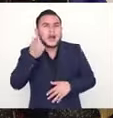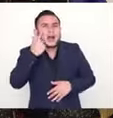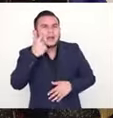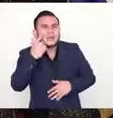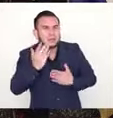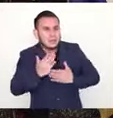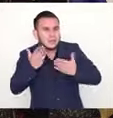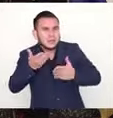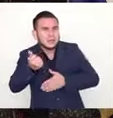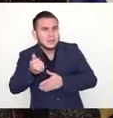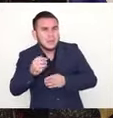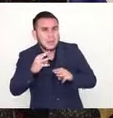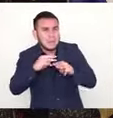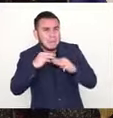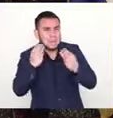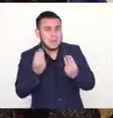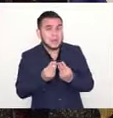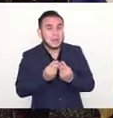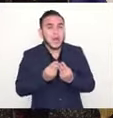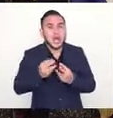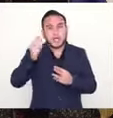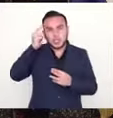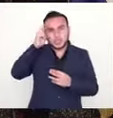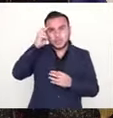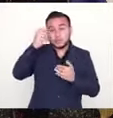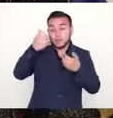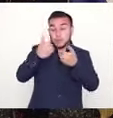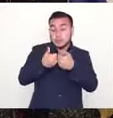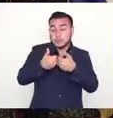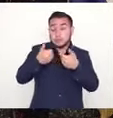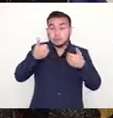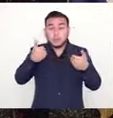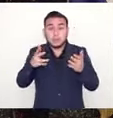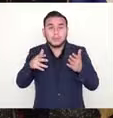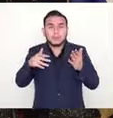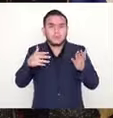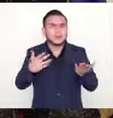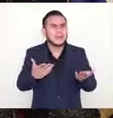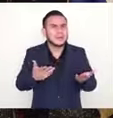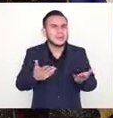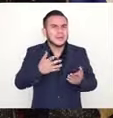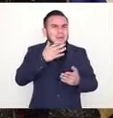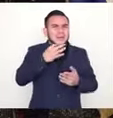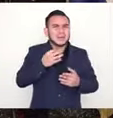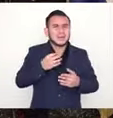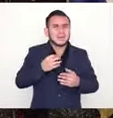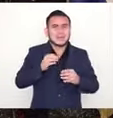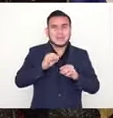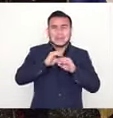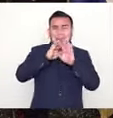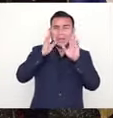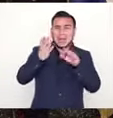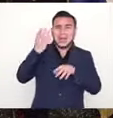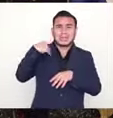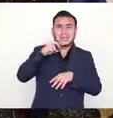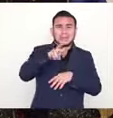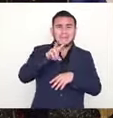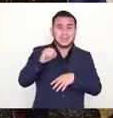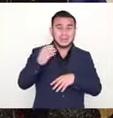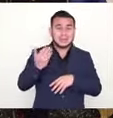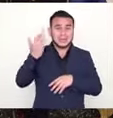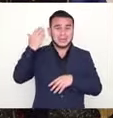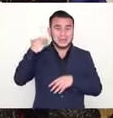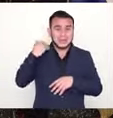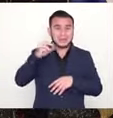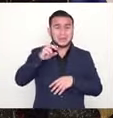beneficios entonces dicen que el beneficios que les van a separar de las cárceles portan día pero si han estado separados desde hace dos décadas